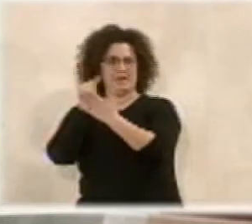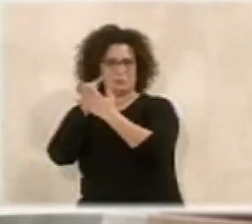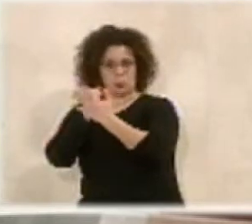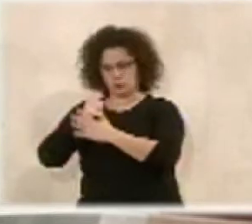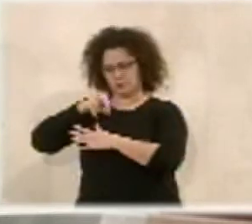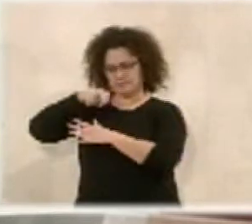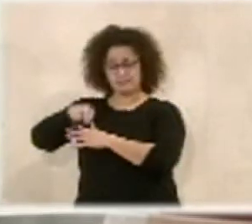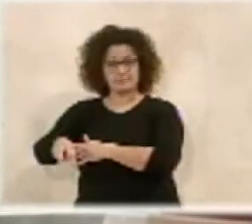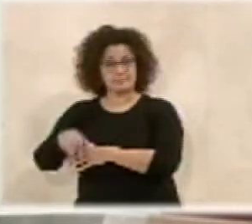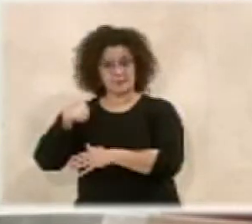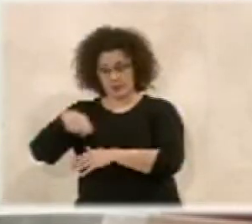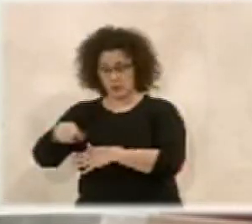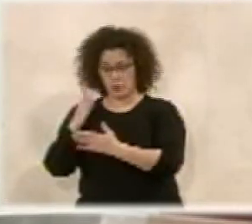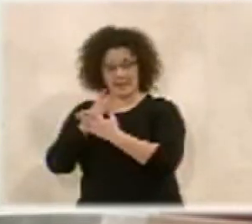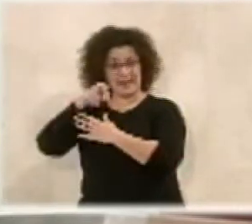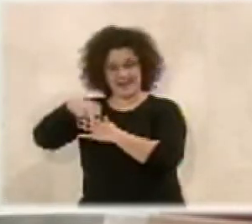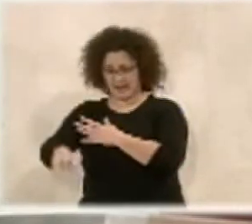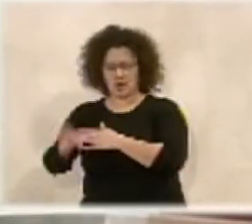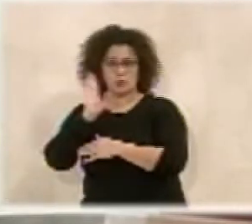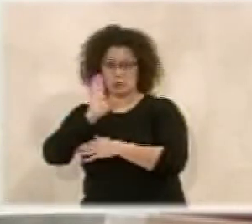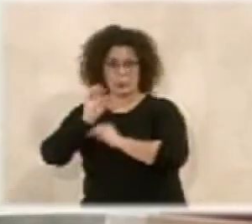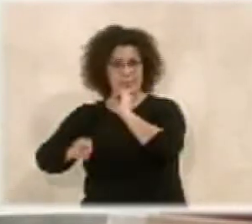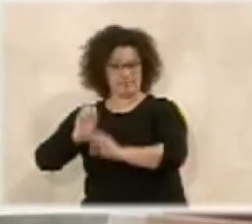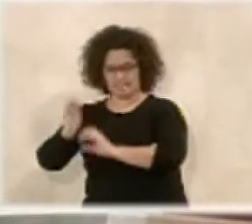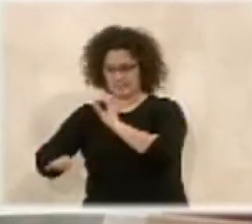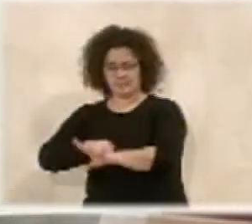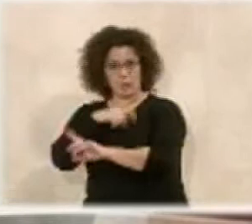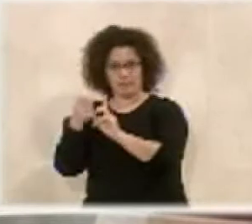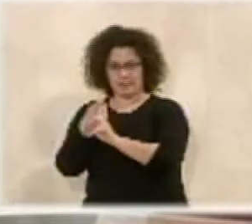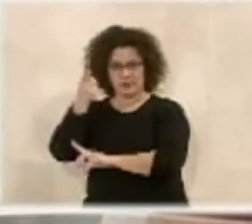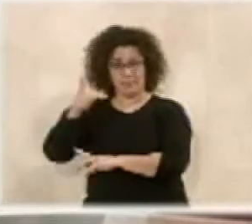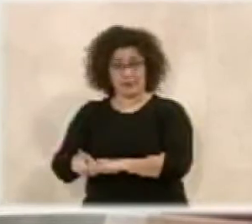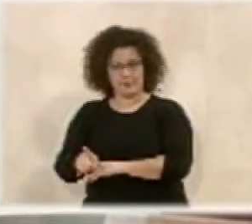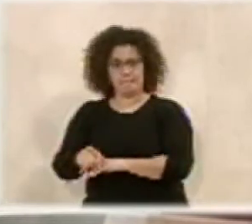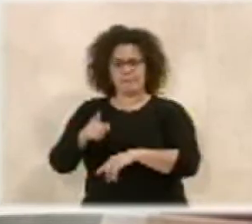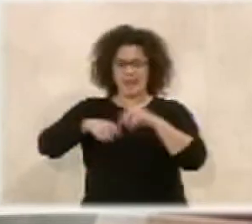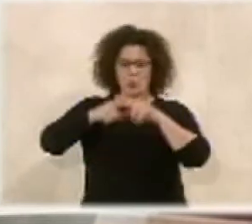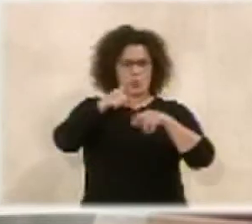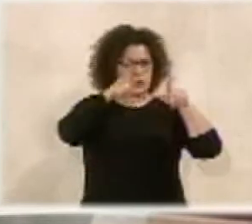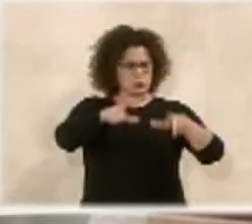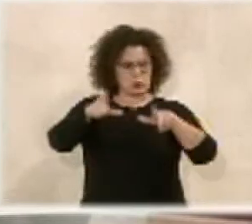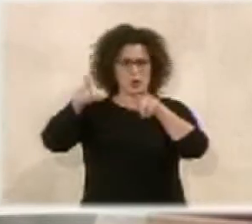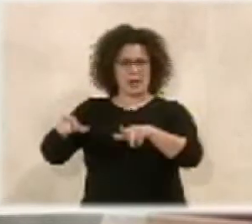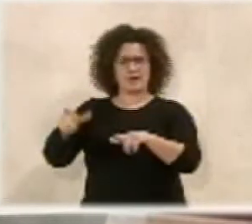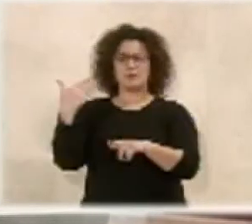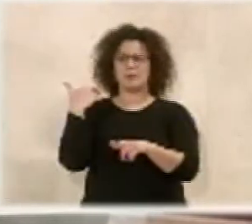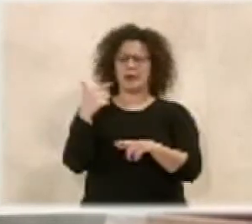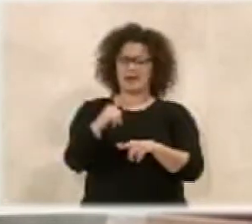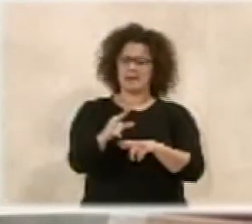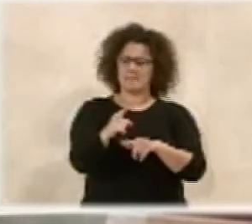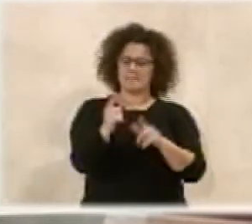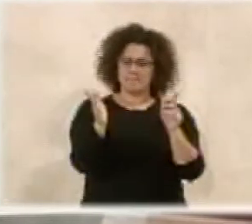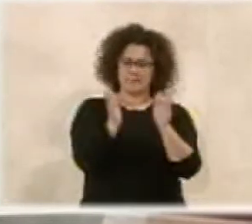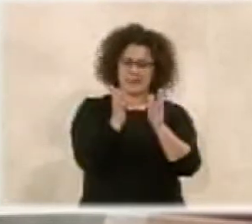Argan, esa escalera está también llena de basura completamente. Y algunos solares como, bueno, un pequeño jardín